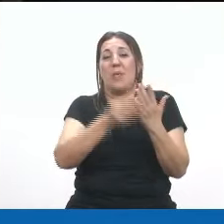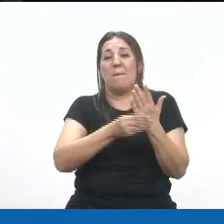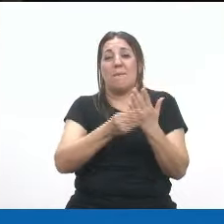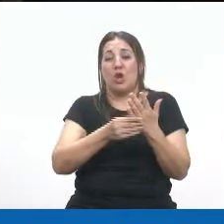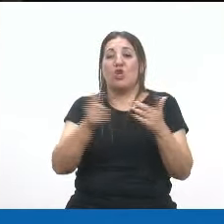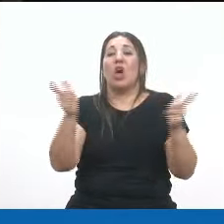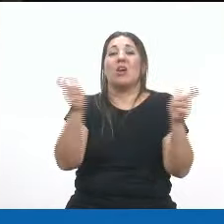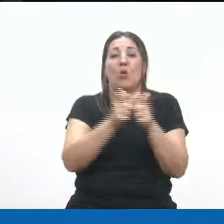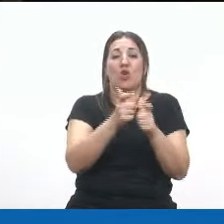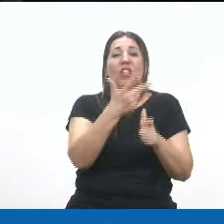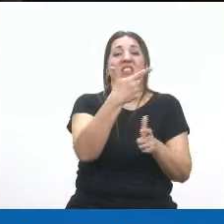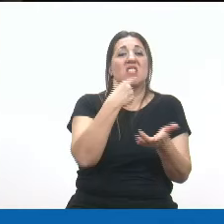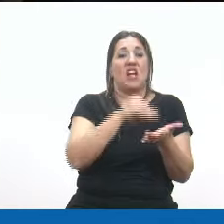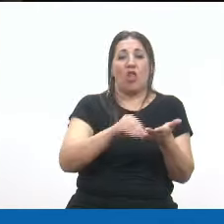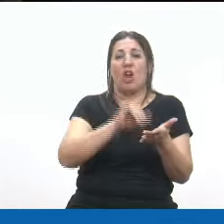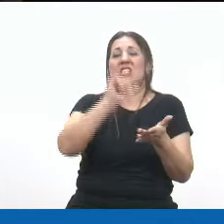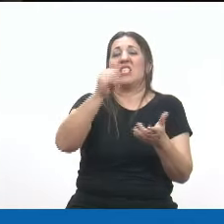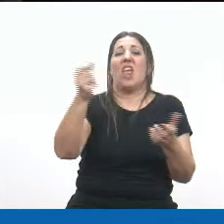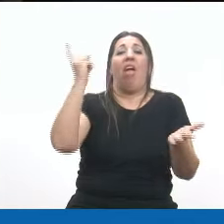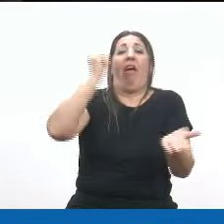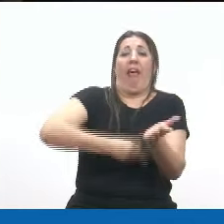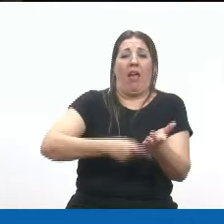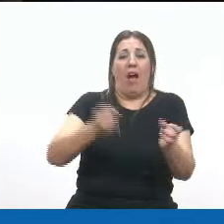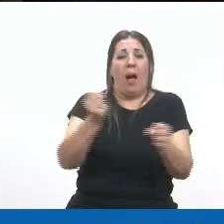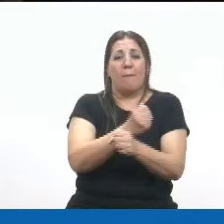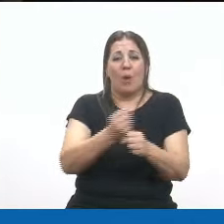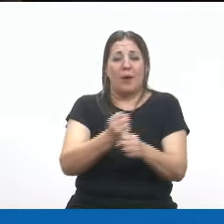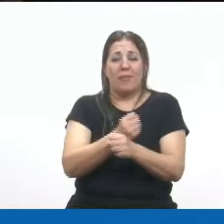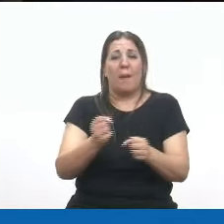el dictamen la